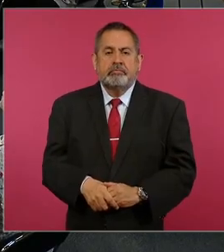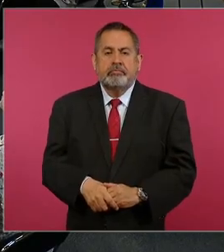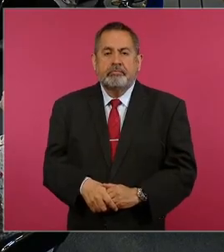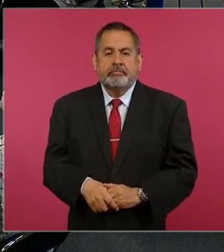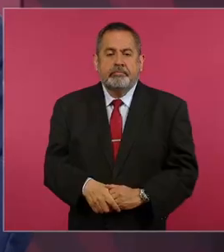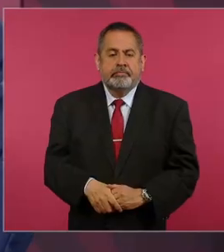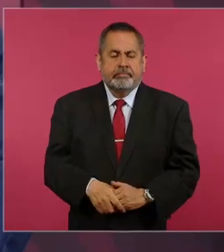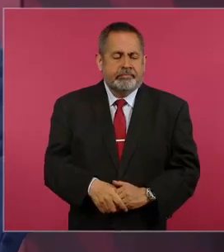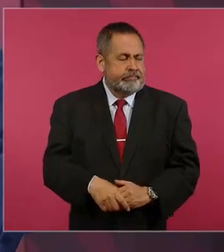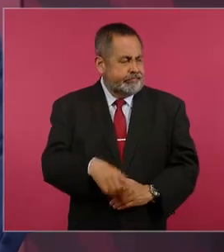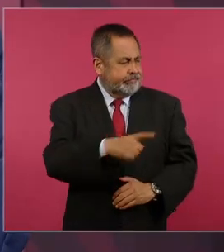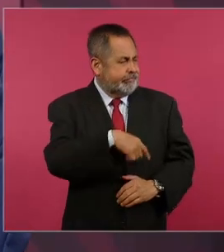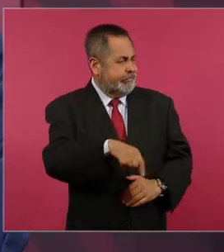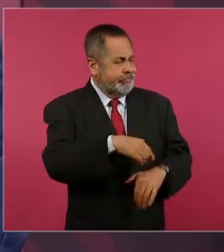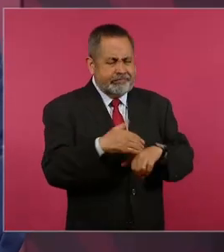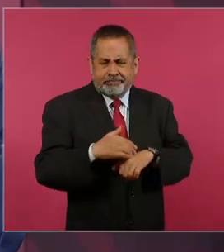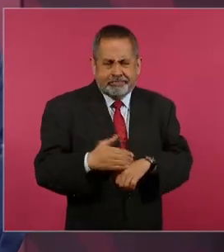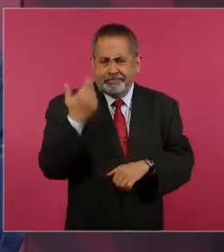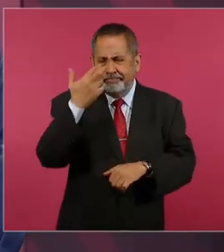¿por qué